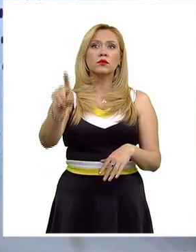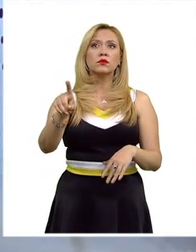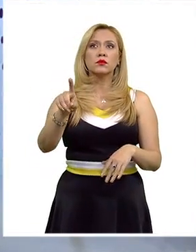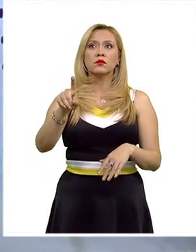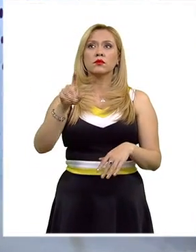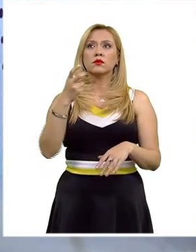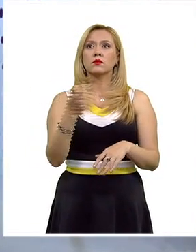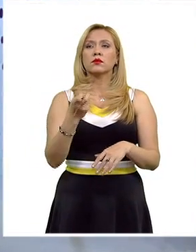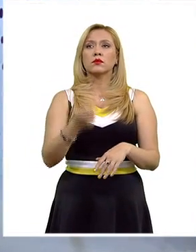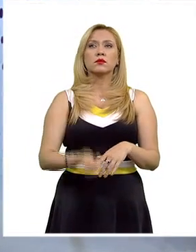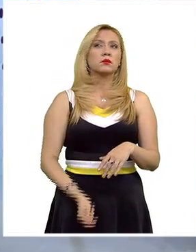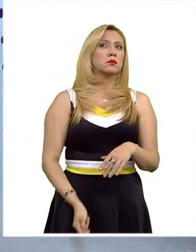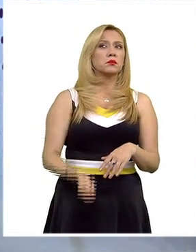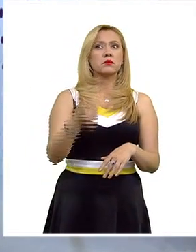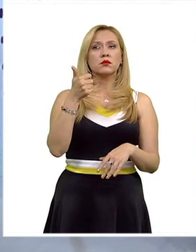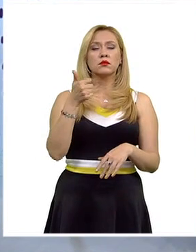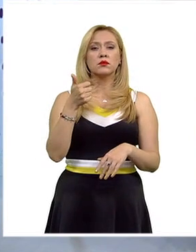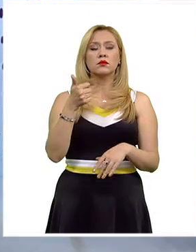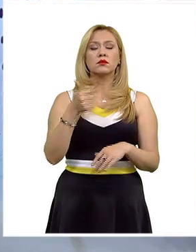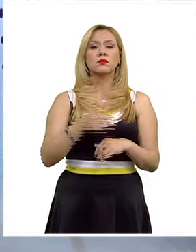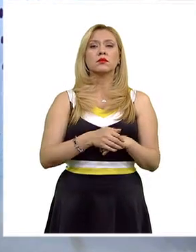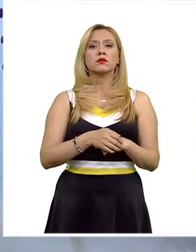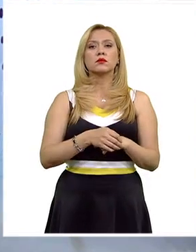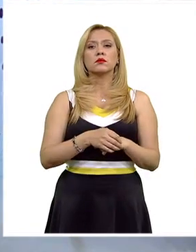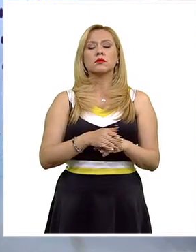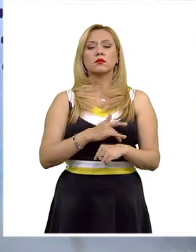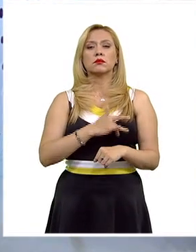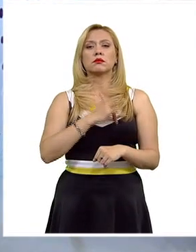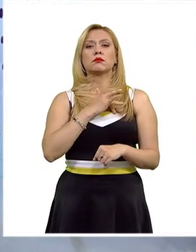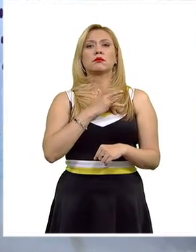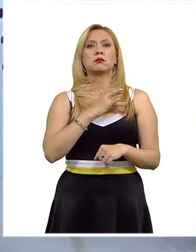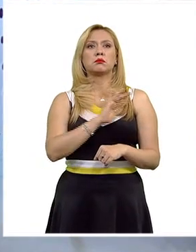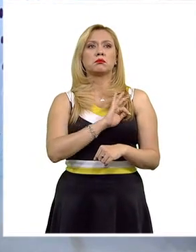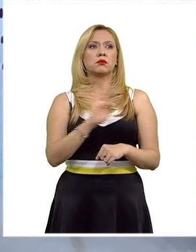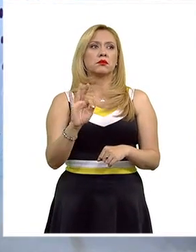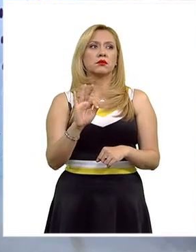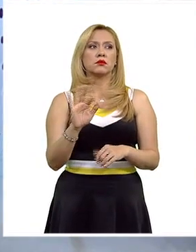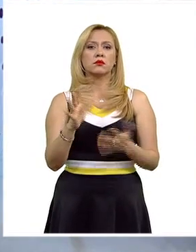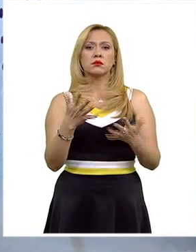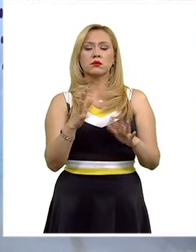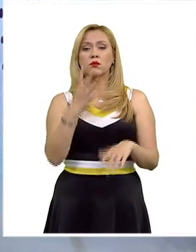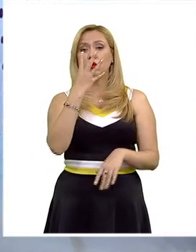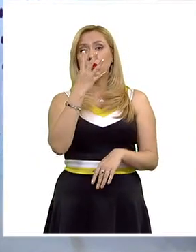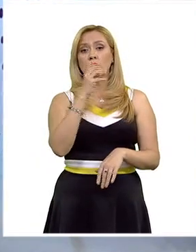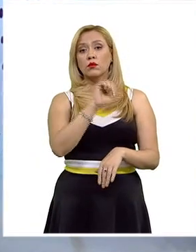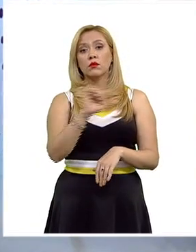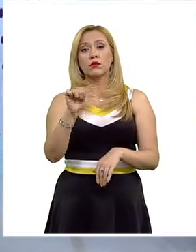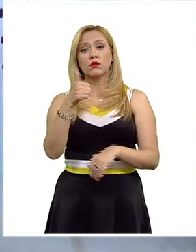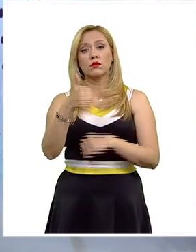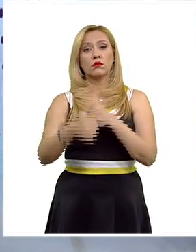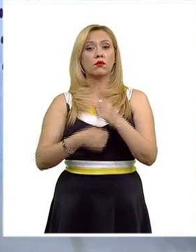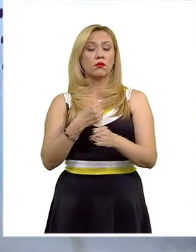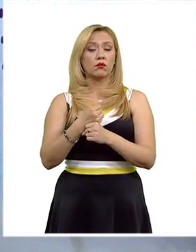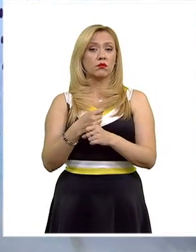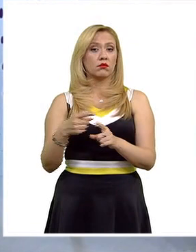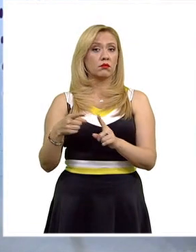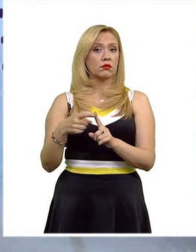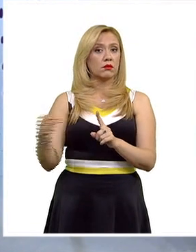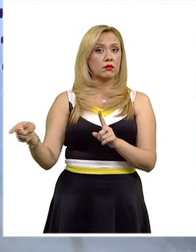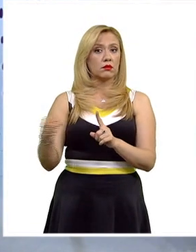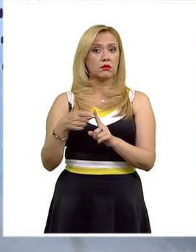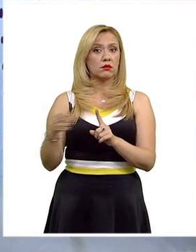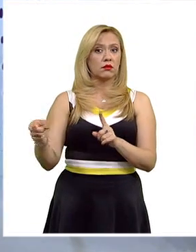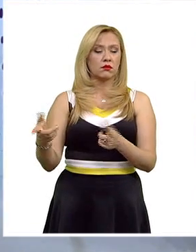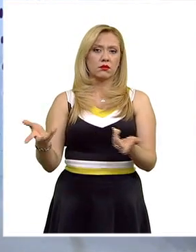de esta convocatoria experimentábamos la violencia sexual entre los 4 y 6 años de edad. Entonces también me parece